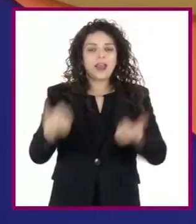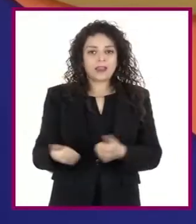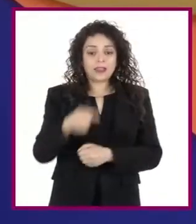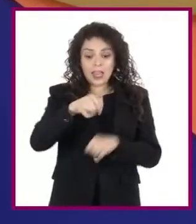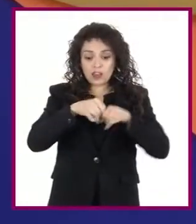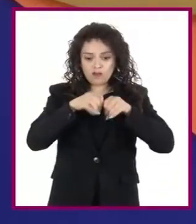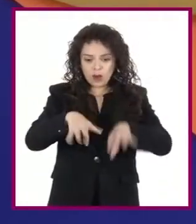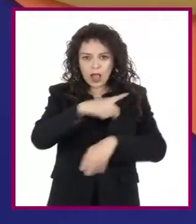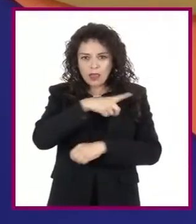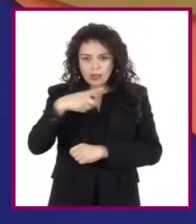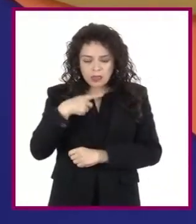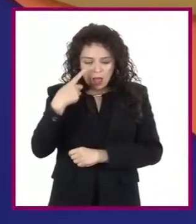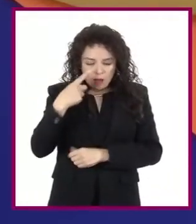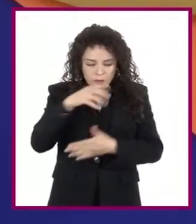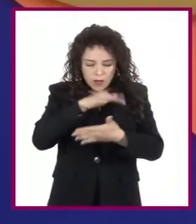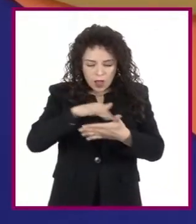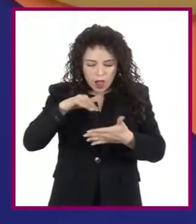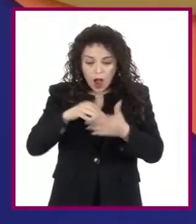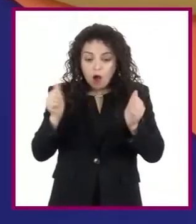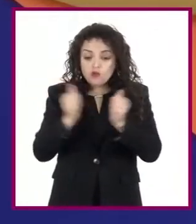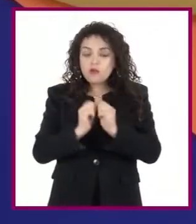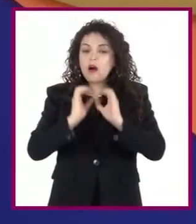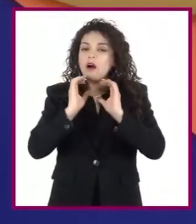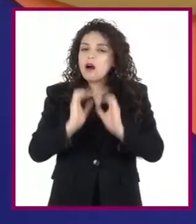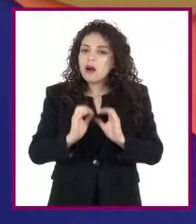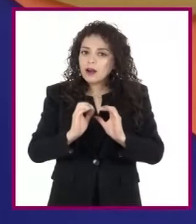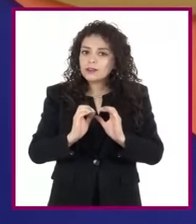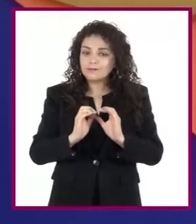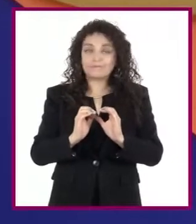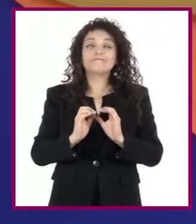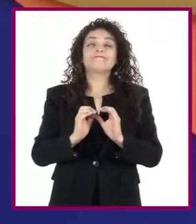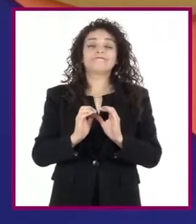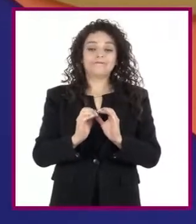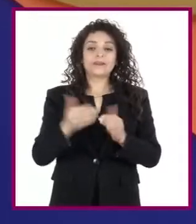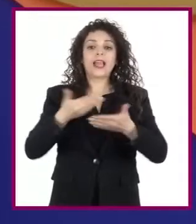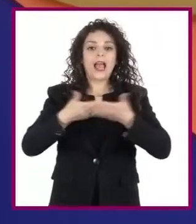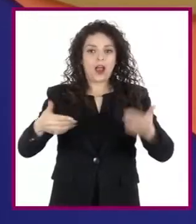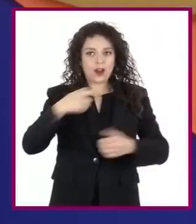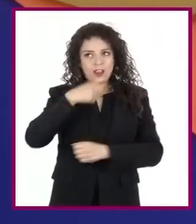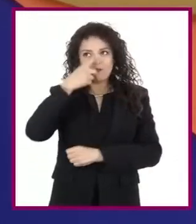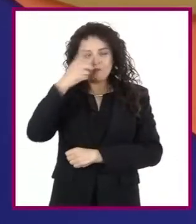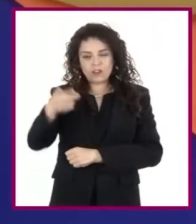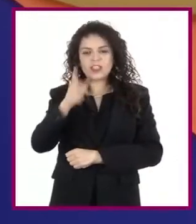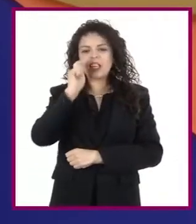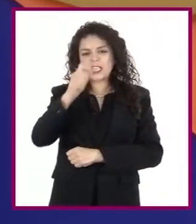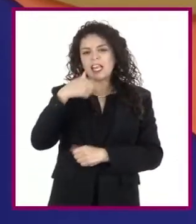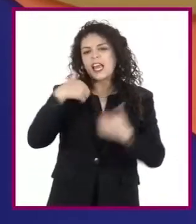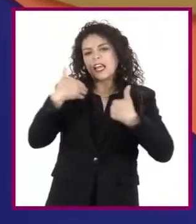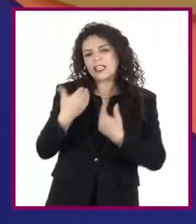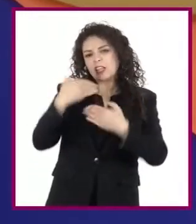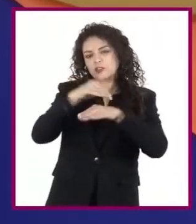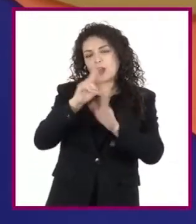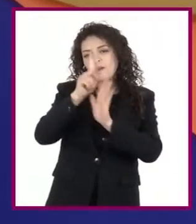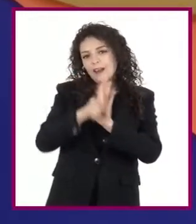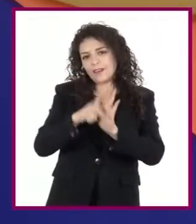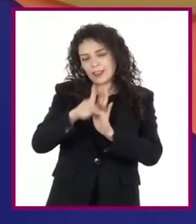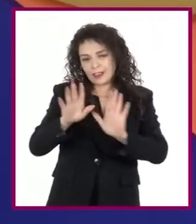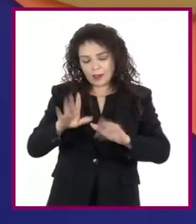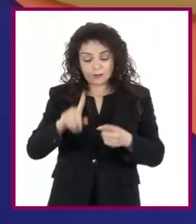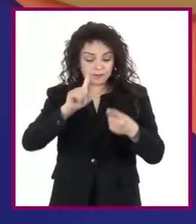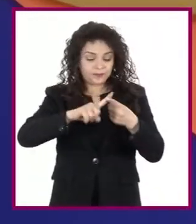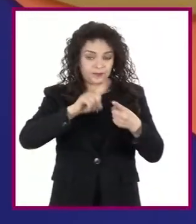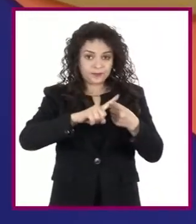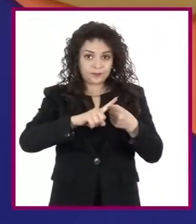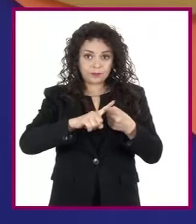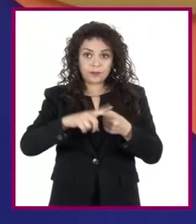información. Y ya que estamos en eso, le voy a dar mi interpretación acerca del video. 1. Se nos informa de los